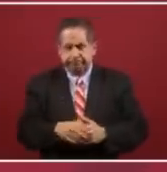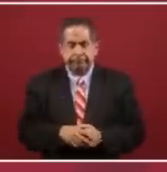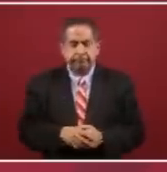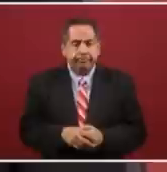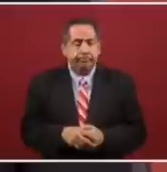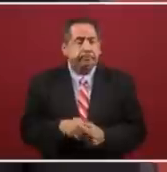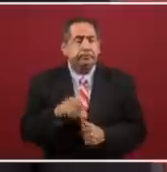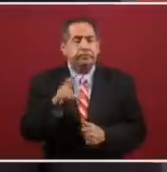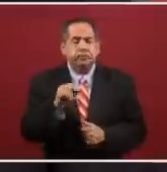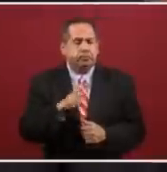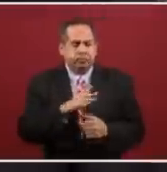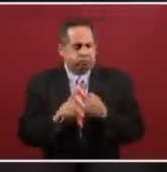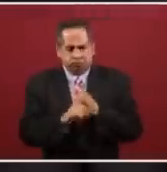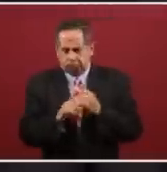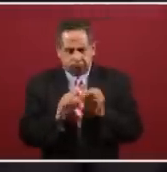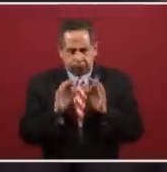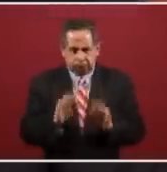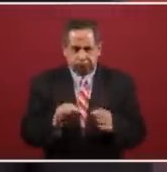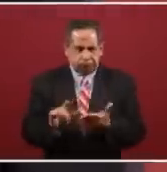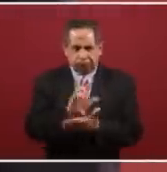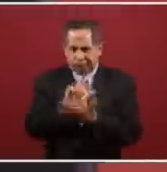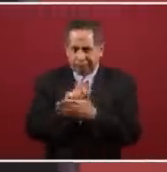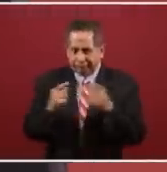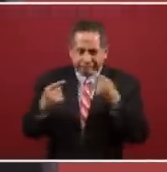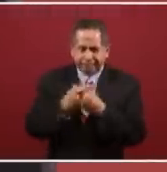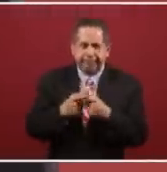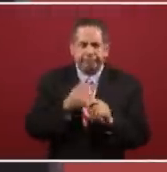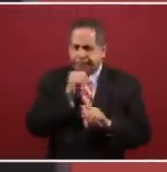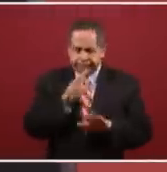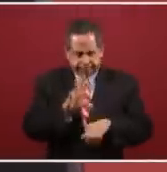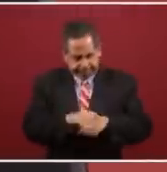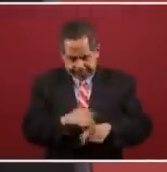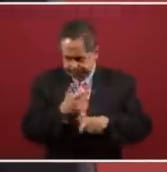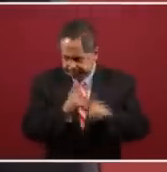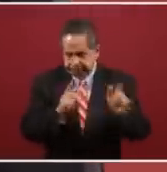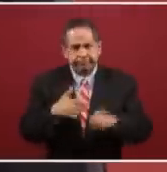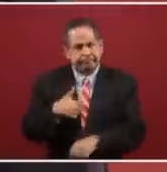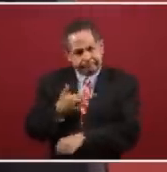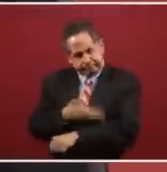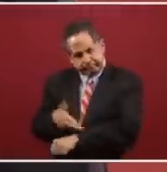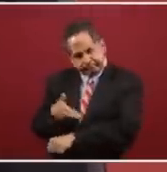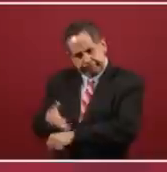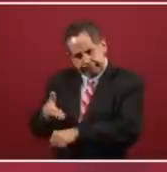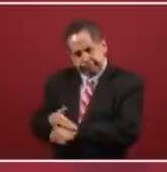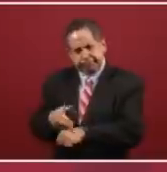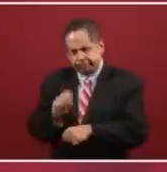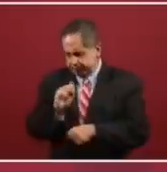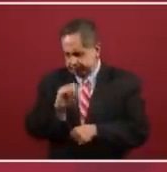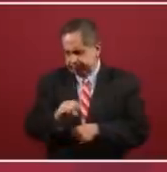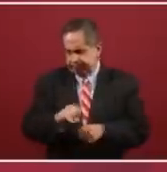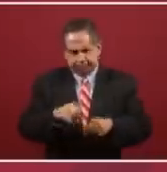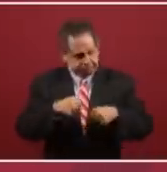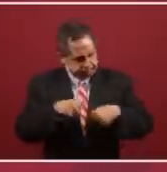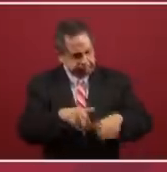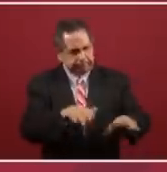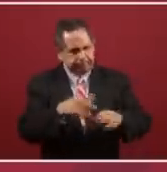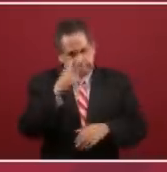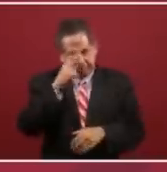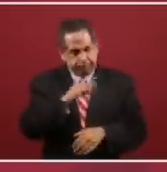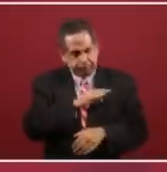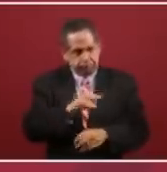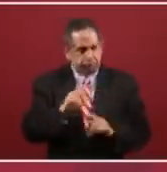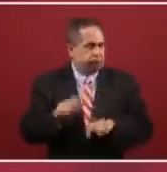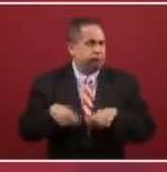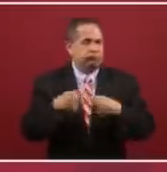No va a haber ningún problema legal. Estamos resolviendo para que puedan